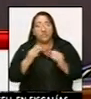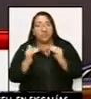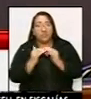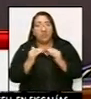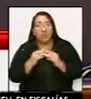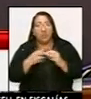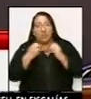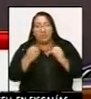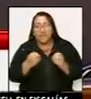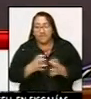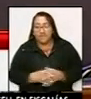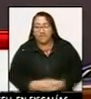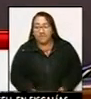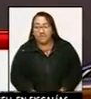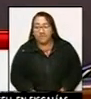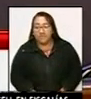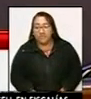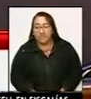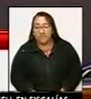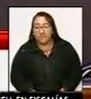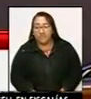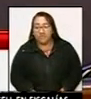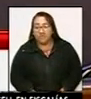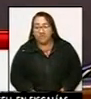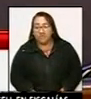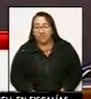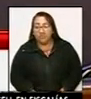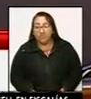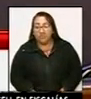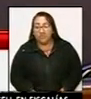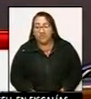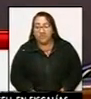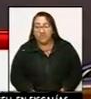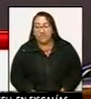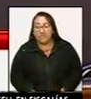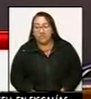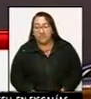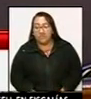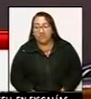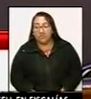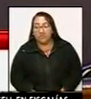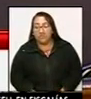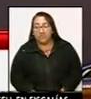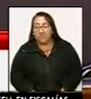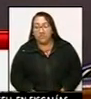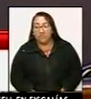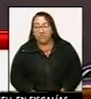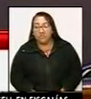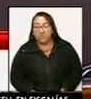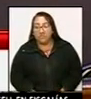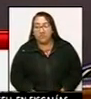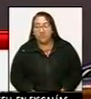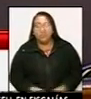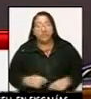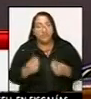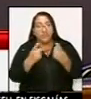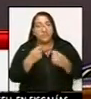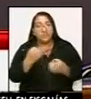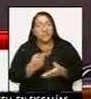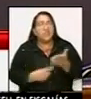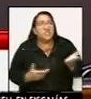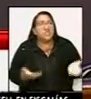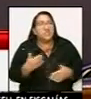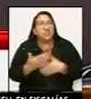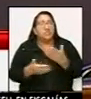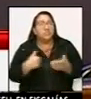de oportunidades. Señor presidente, estimados colegas, me sigo preguntando, ¿de qué